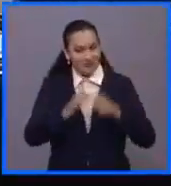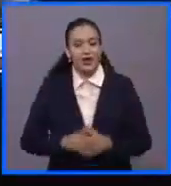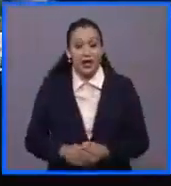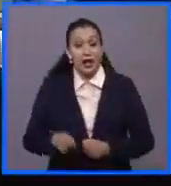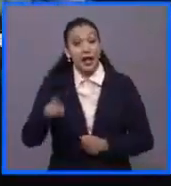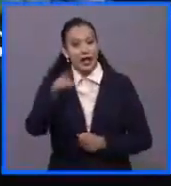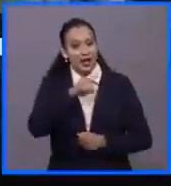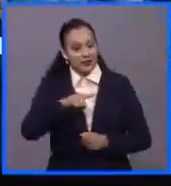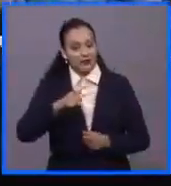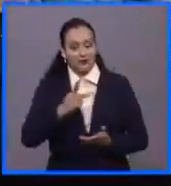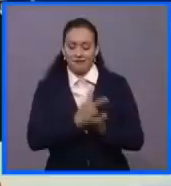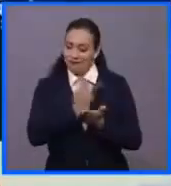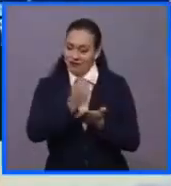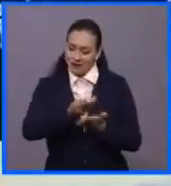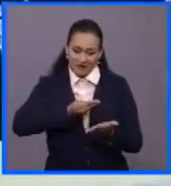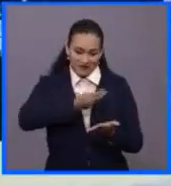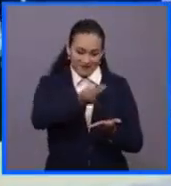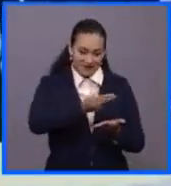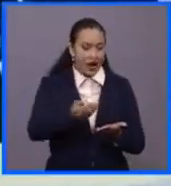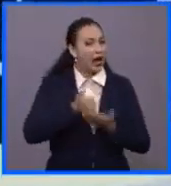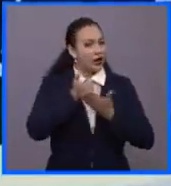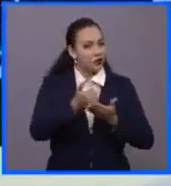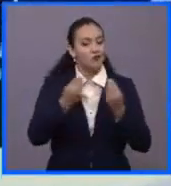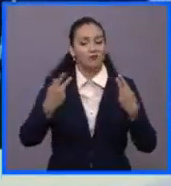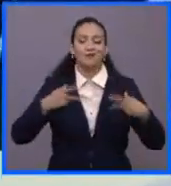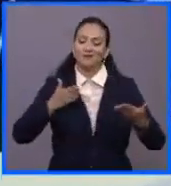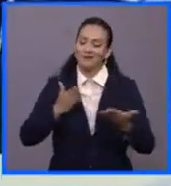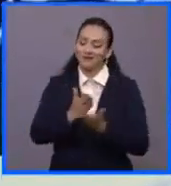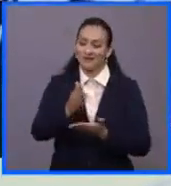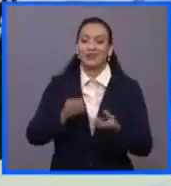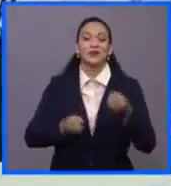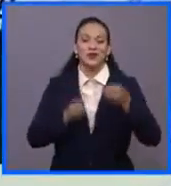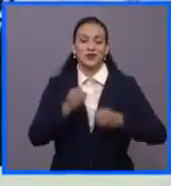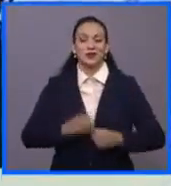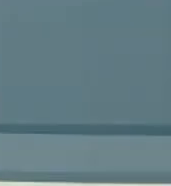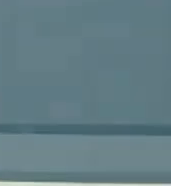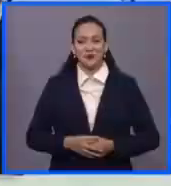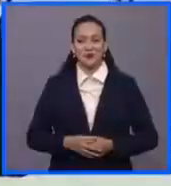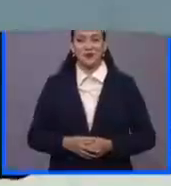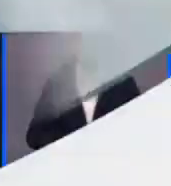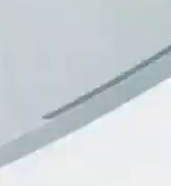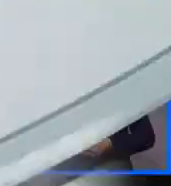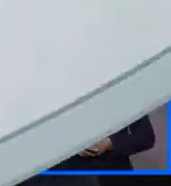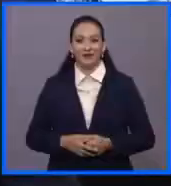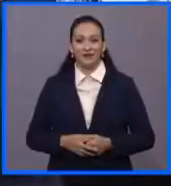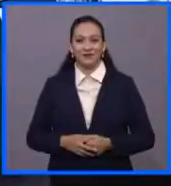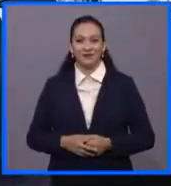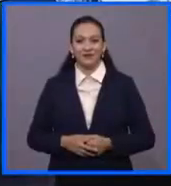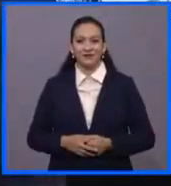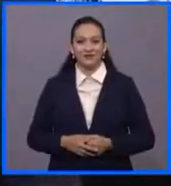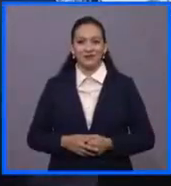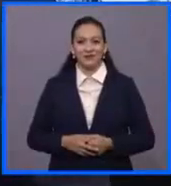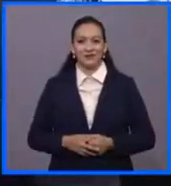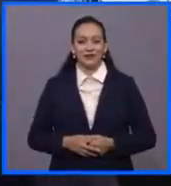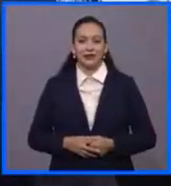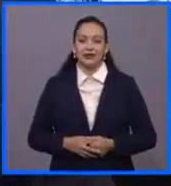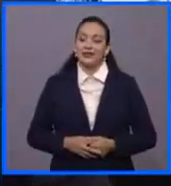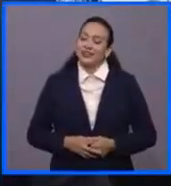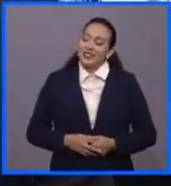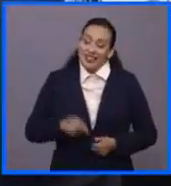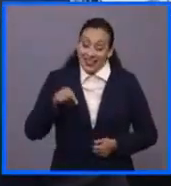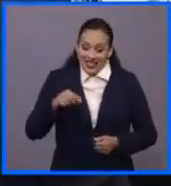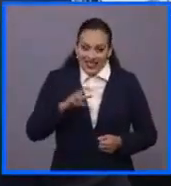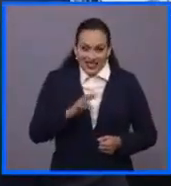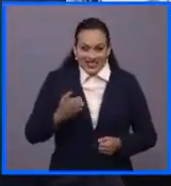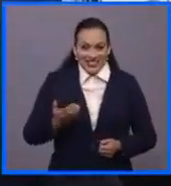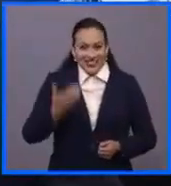quienes garantizaron su derecho de acceso a la justicia. Este reconocimiento para